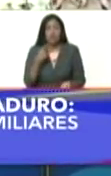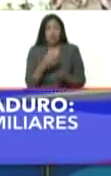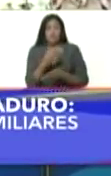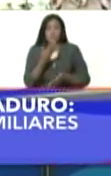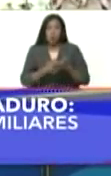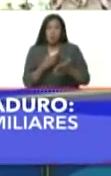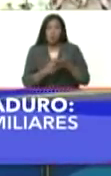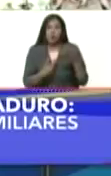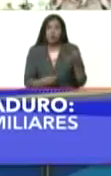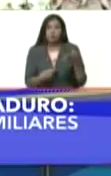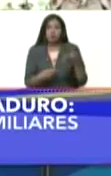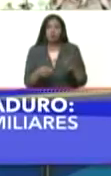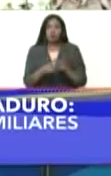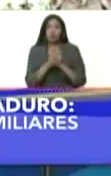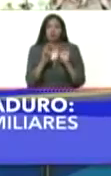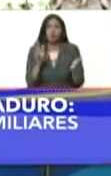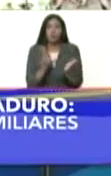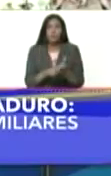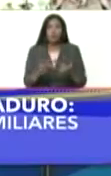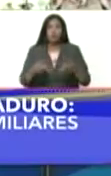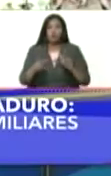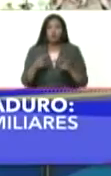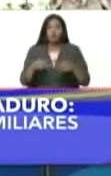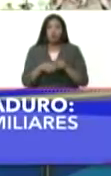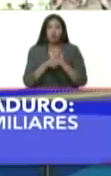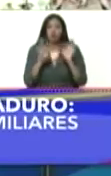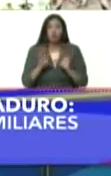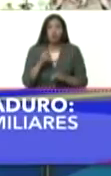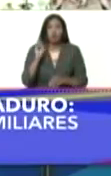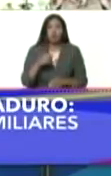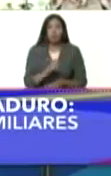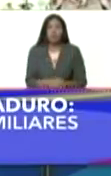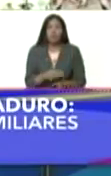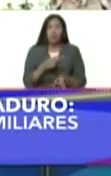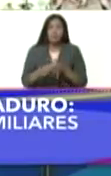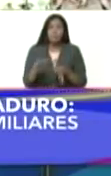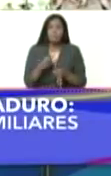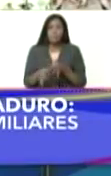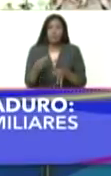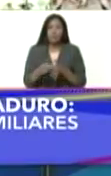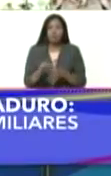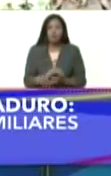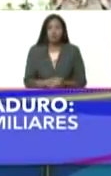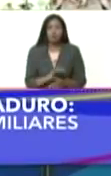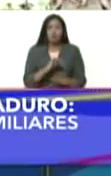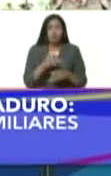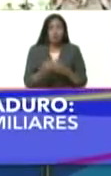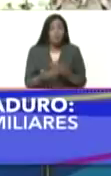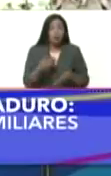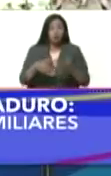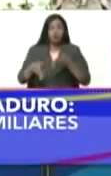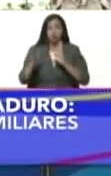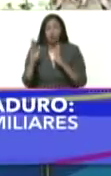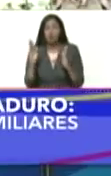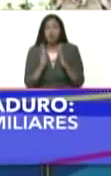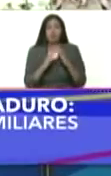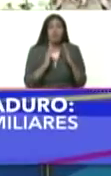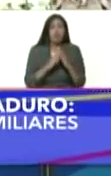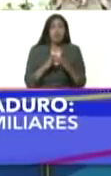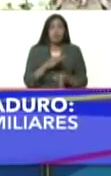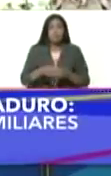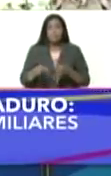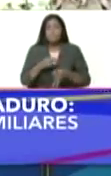propuesta para aprobar recursos financieros en petro, para el programa de construcción de vivienda